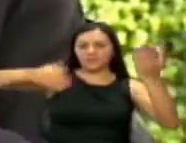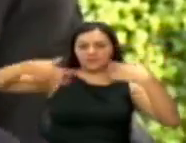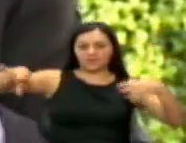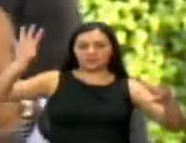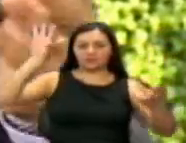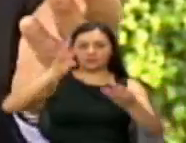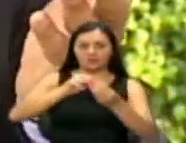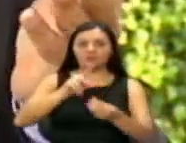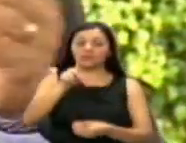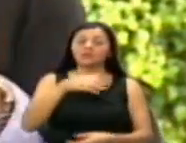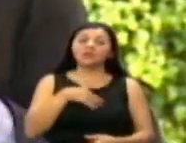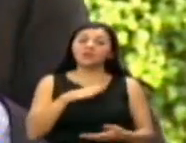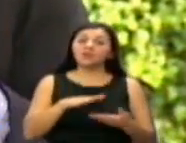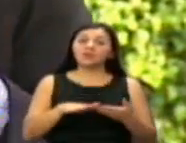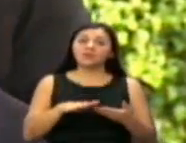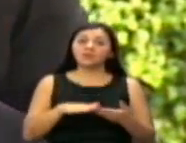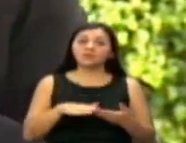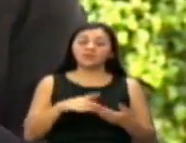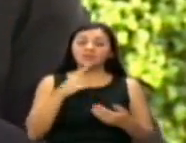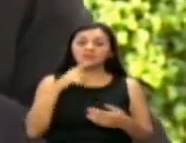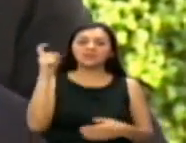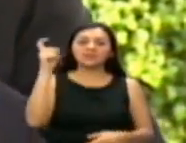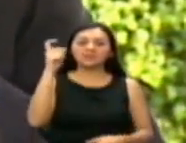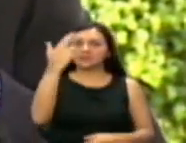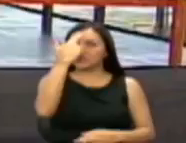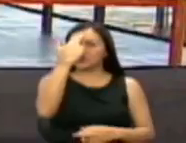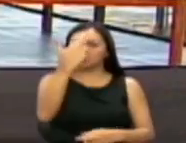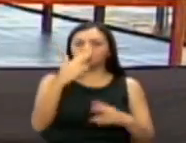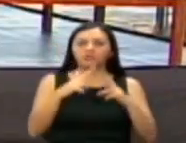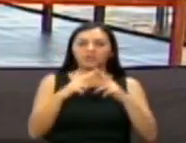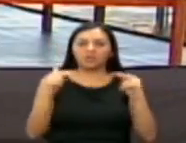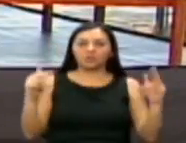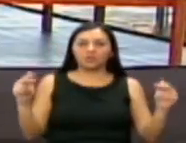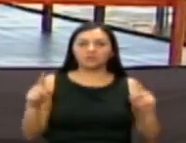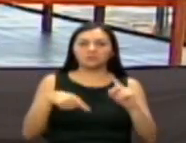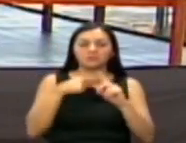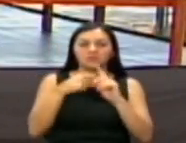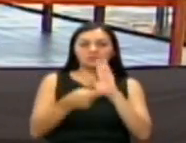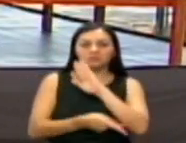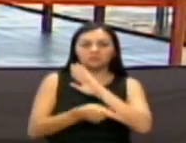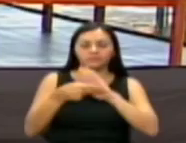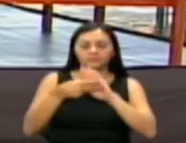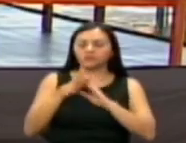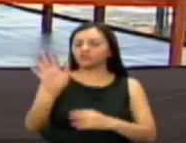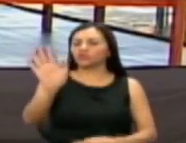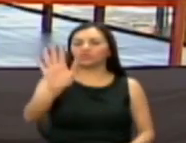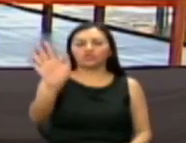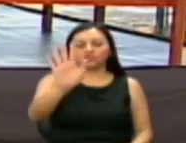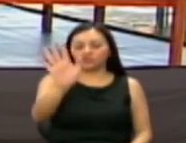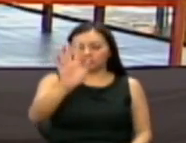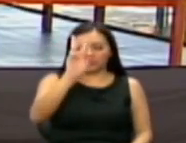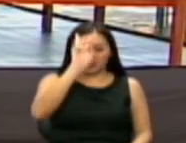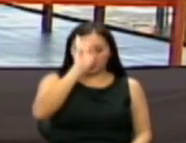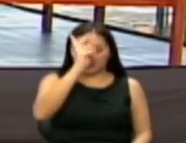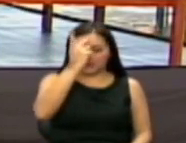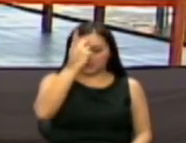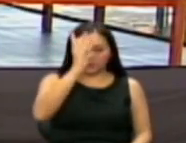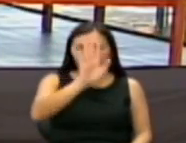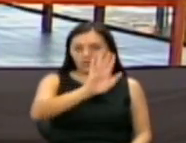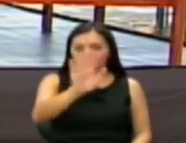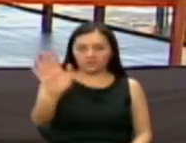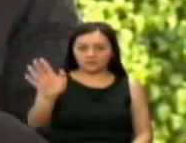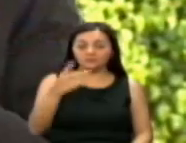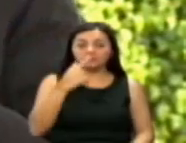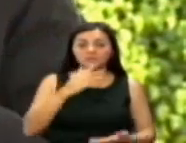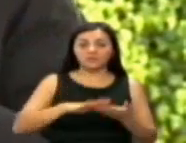aparte, claramente esa encíclica habla sobre la necesidad de respetar la naturaleza y no la explotación en pos del beneficio económico. Esa encíclica parece escrita por